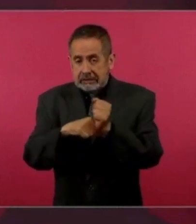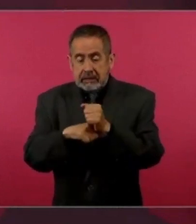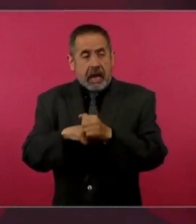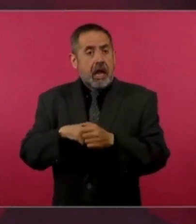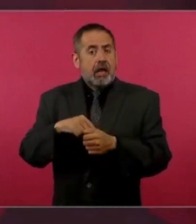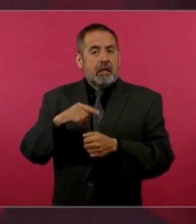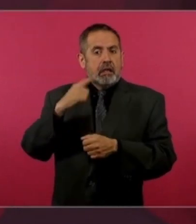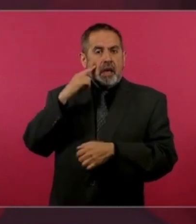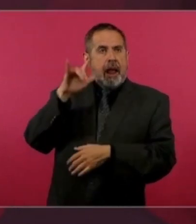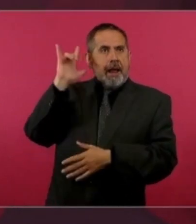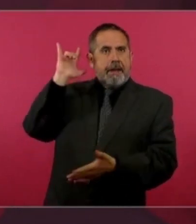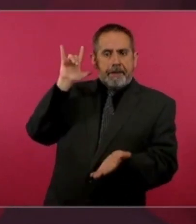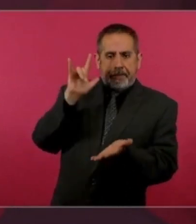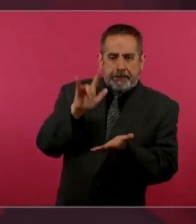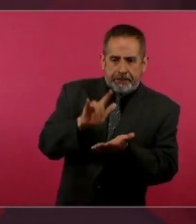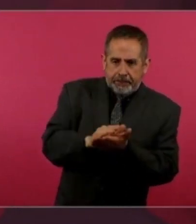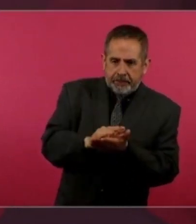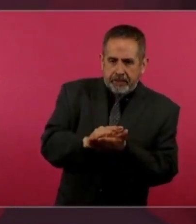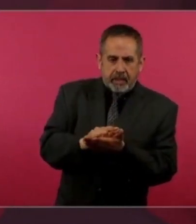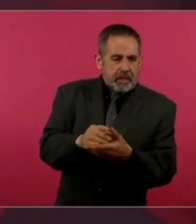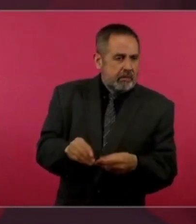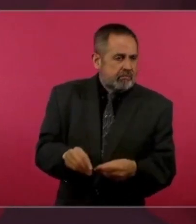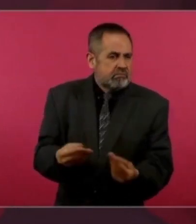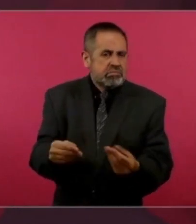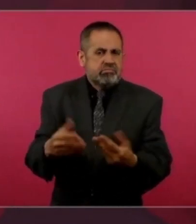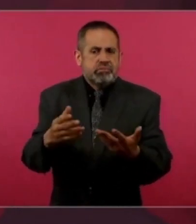bajan cocaína